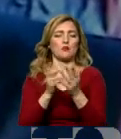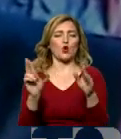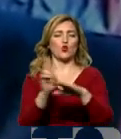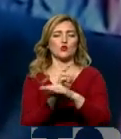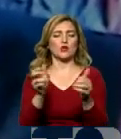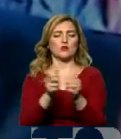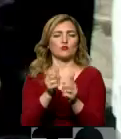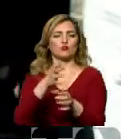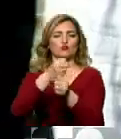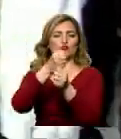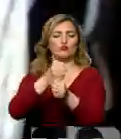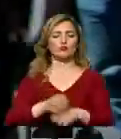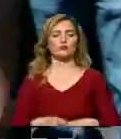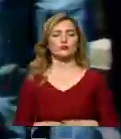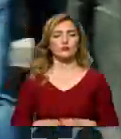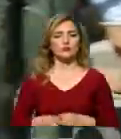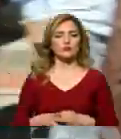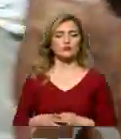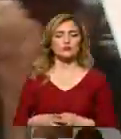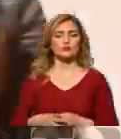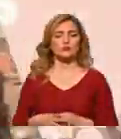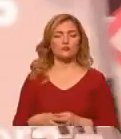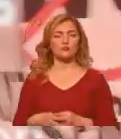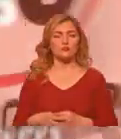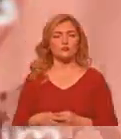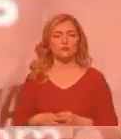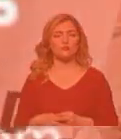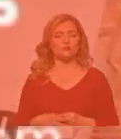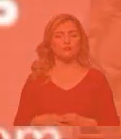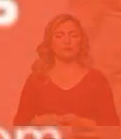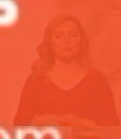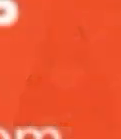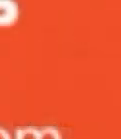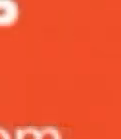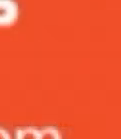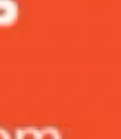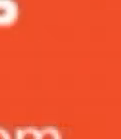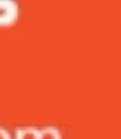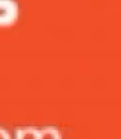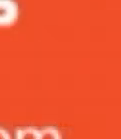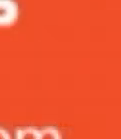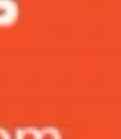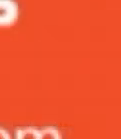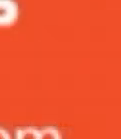al uso de los kits de seguridad. En Quito, Estefany Paz, 24 horas.